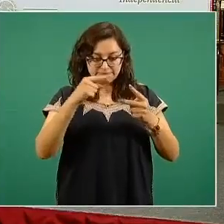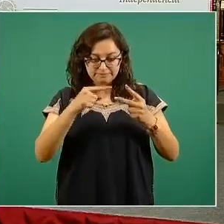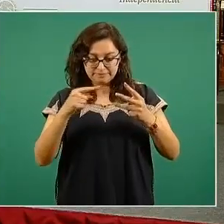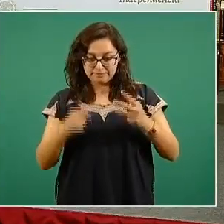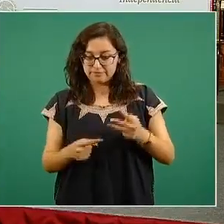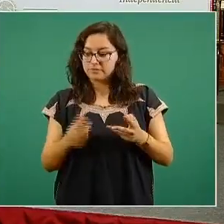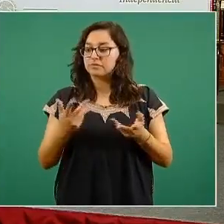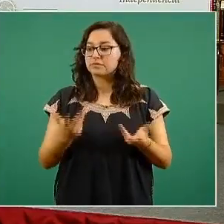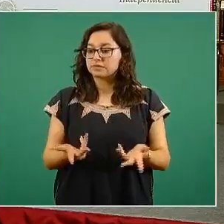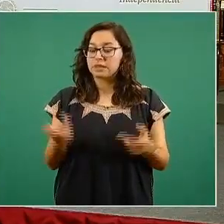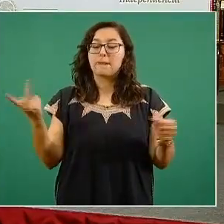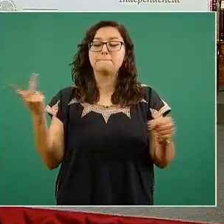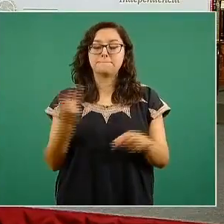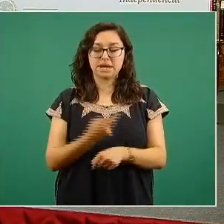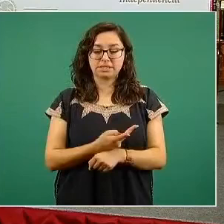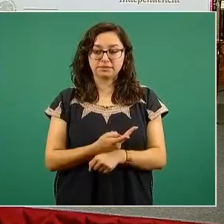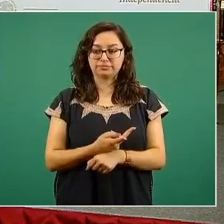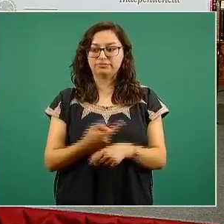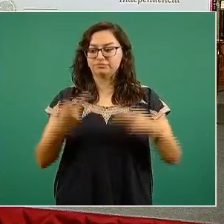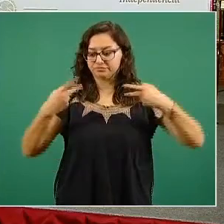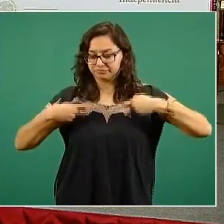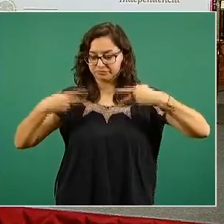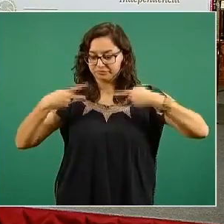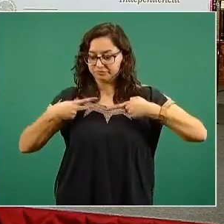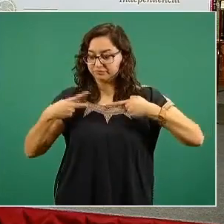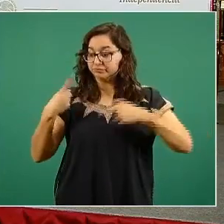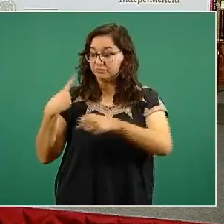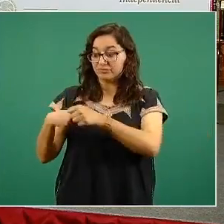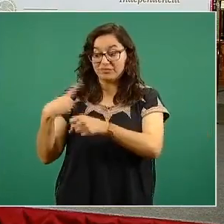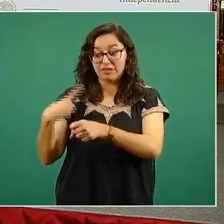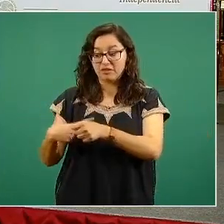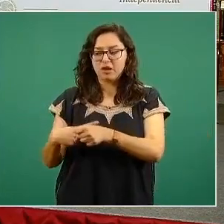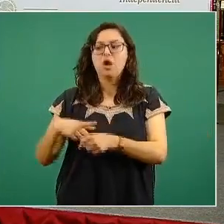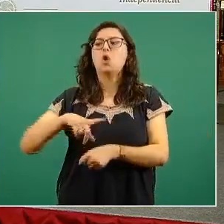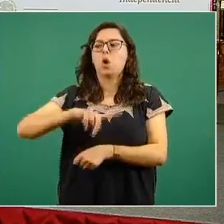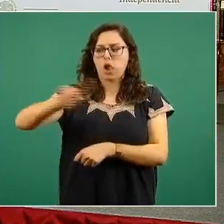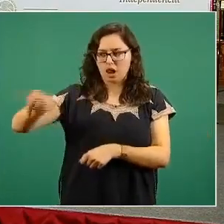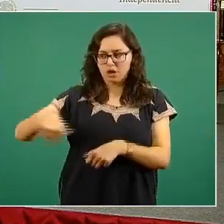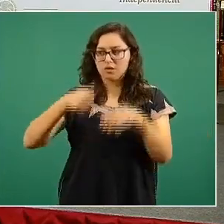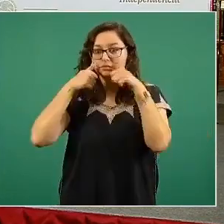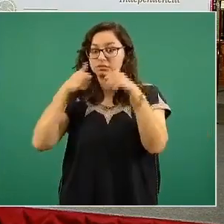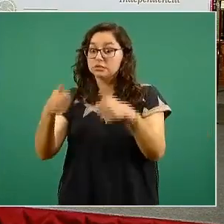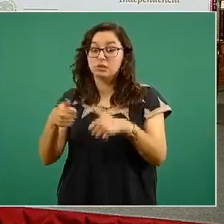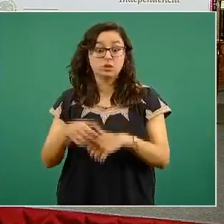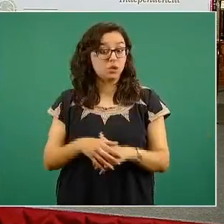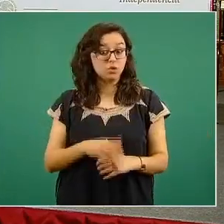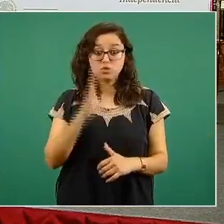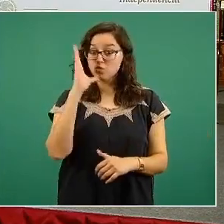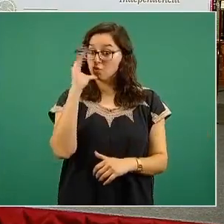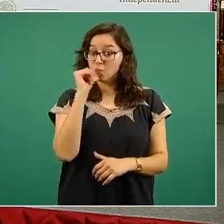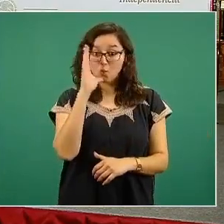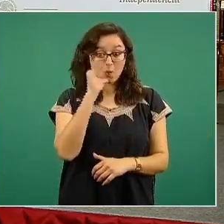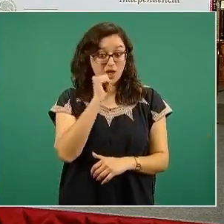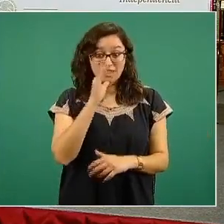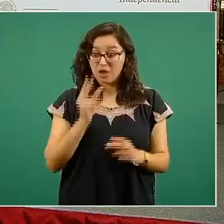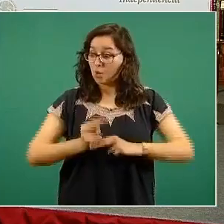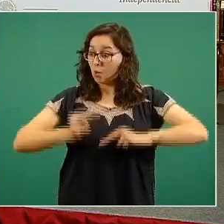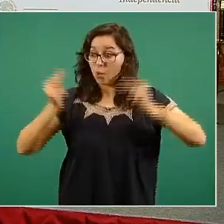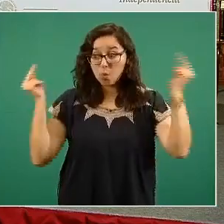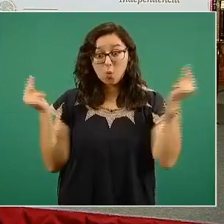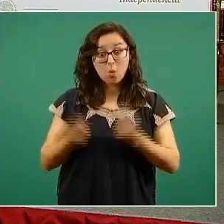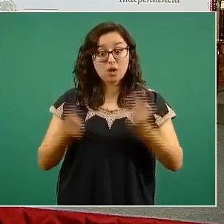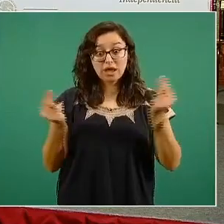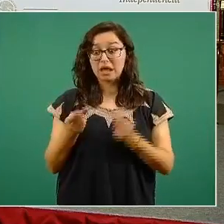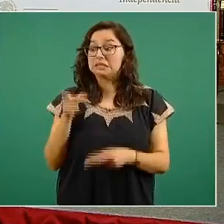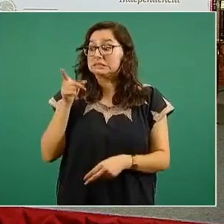decir, aquellas condiciones de salud que no pueden posponerse porque pondrían en riesgo la integridad o el riesgo de un